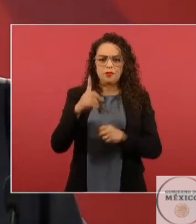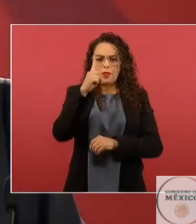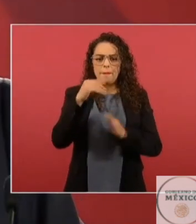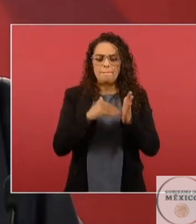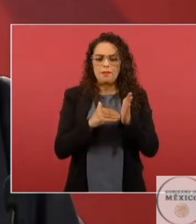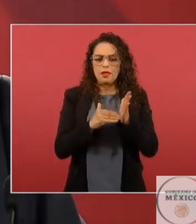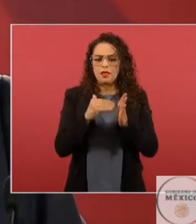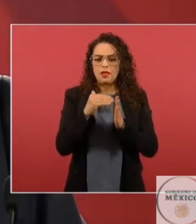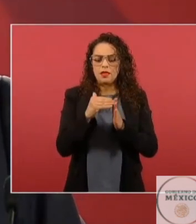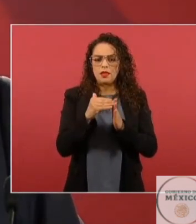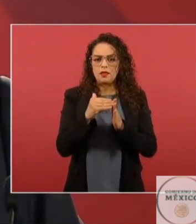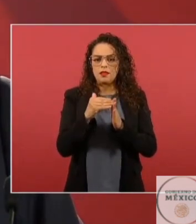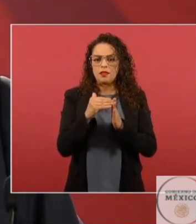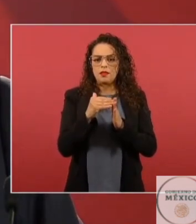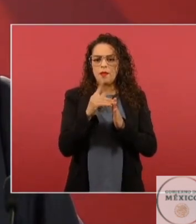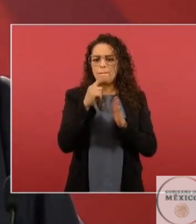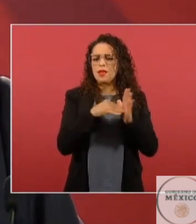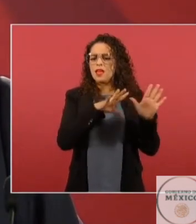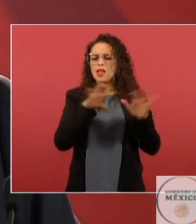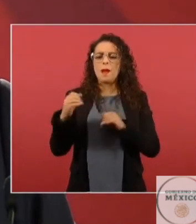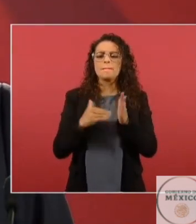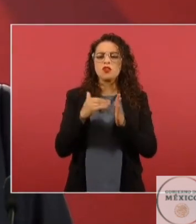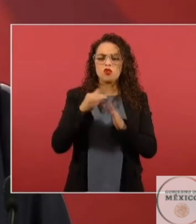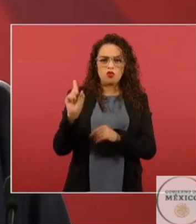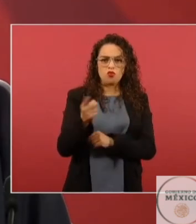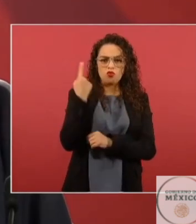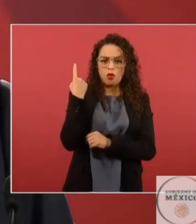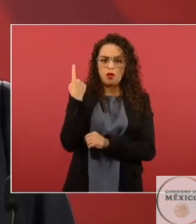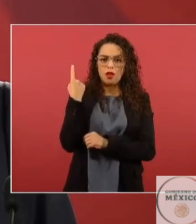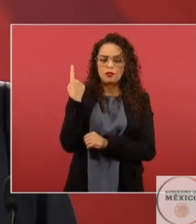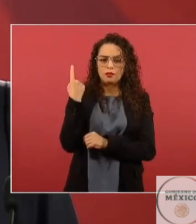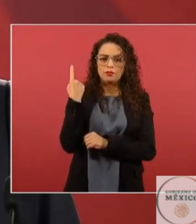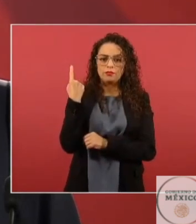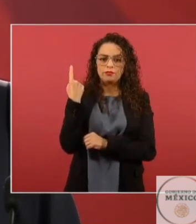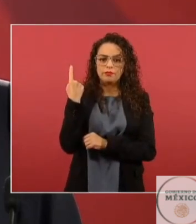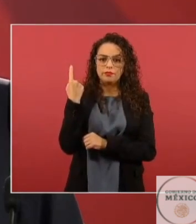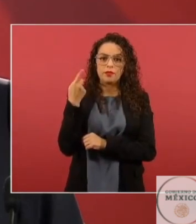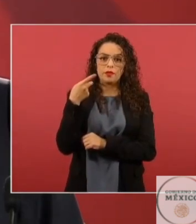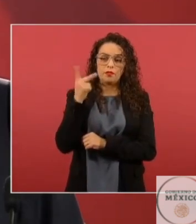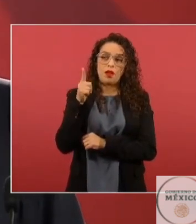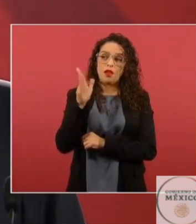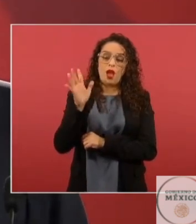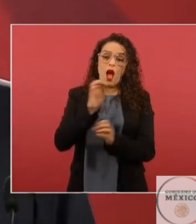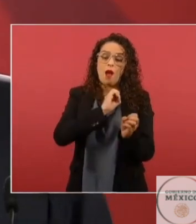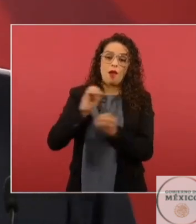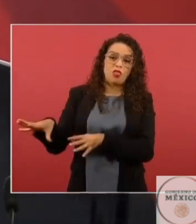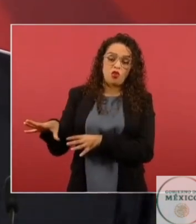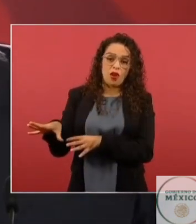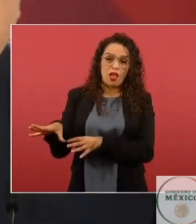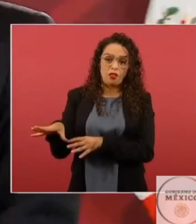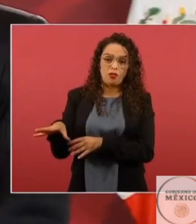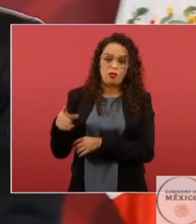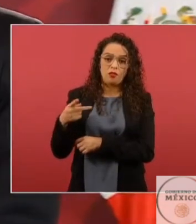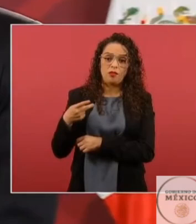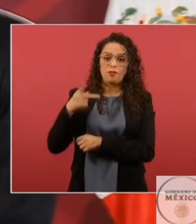Vamos a ir a la conferencia porque hoy un periodista nuevamente le pregunta sobre los médicos cubanos. Hay que